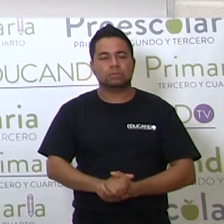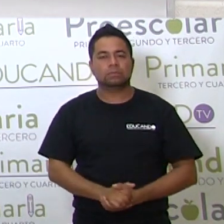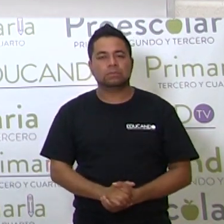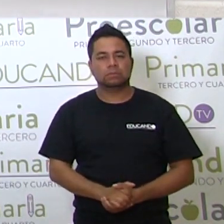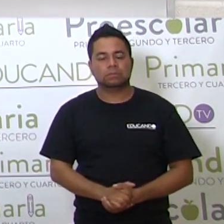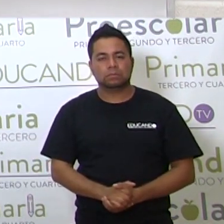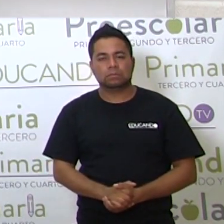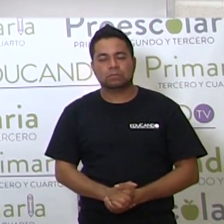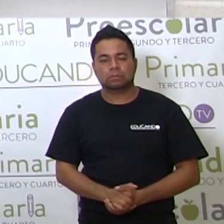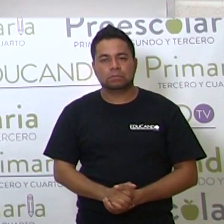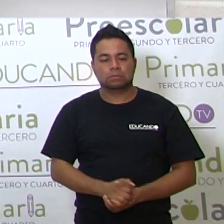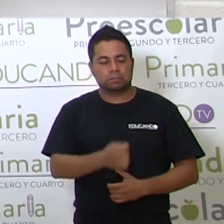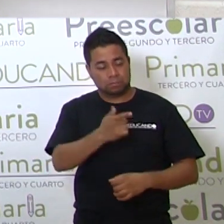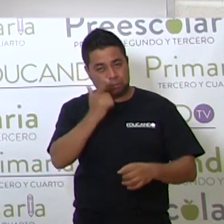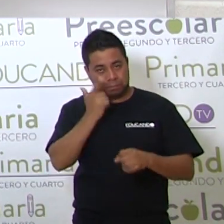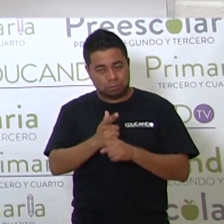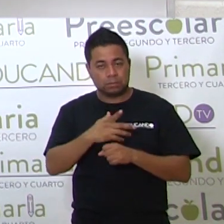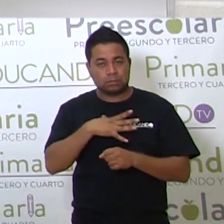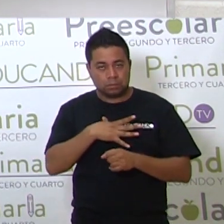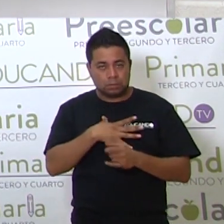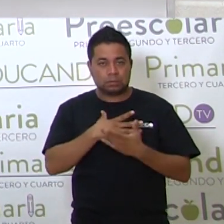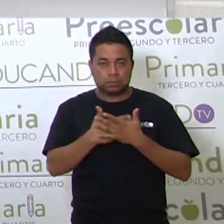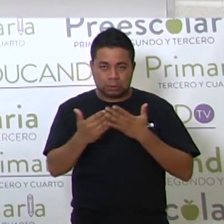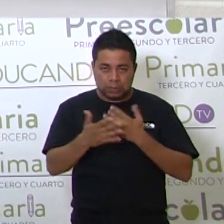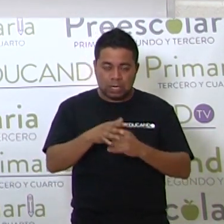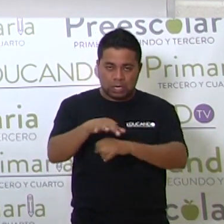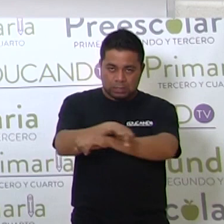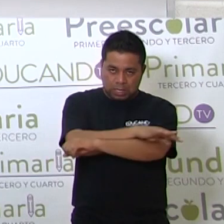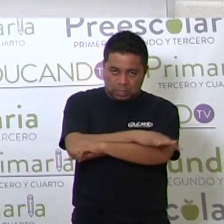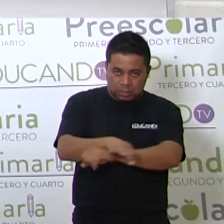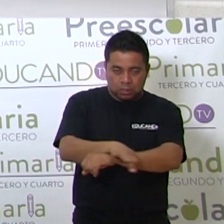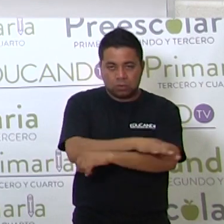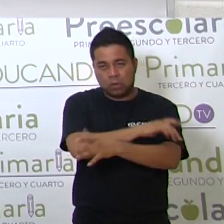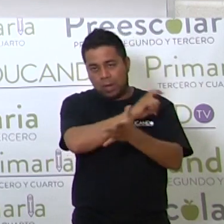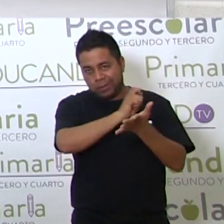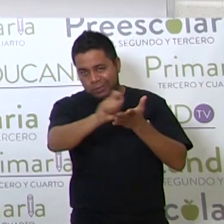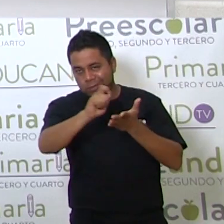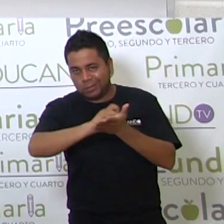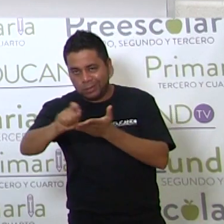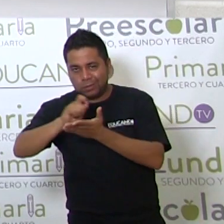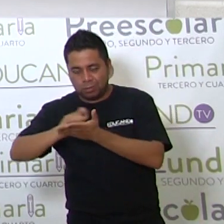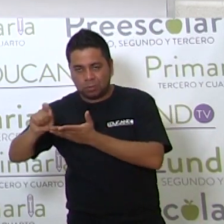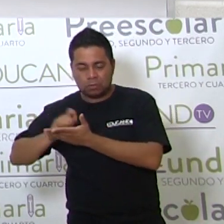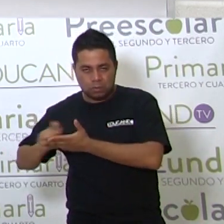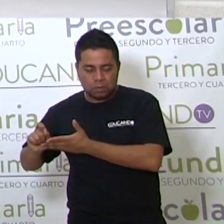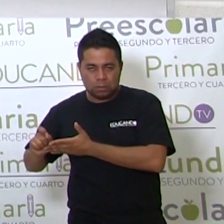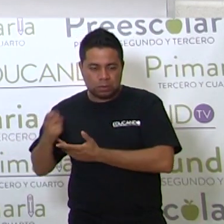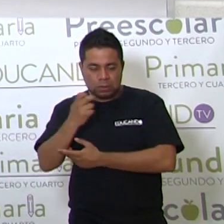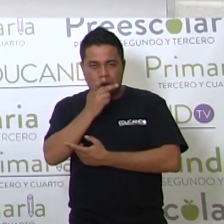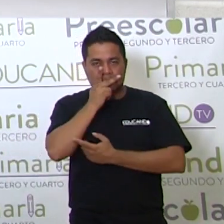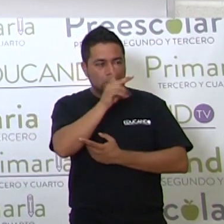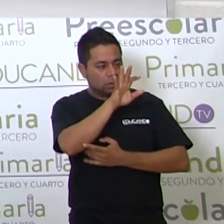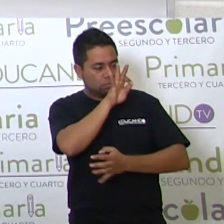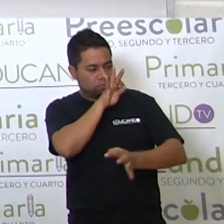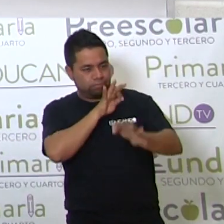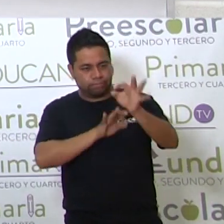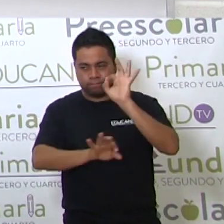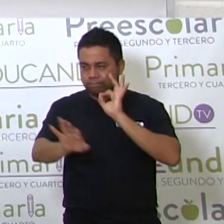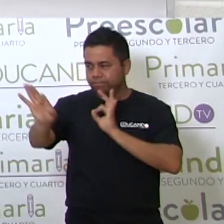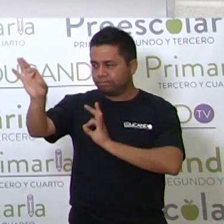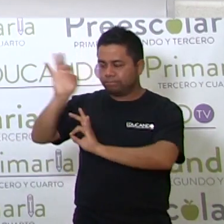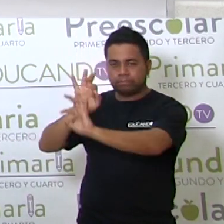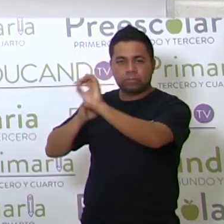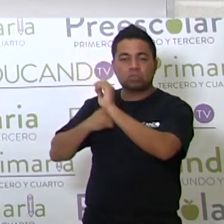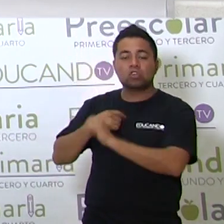Aquí estamos identificando arte, arquitectura y escritura. Estas palabras son las que yo voy a